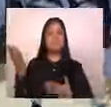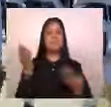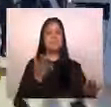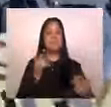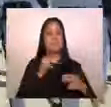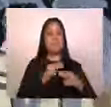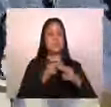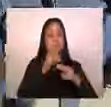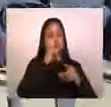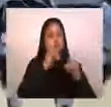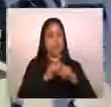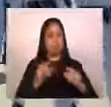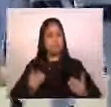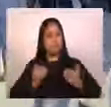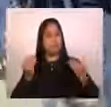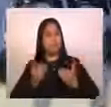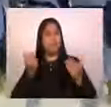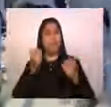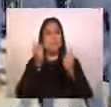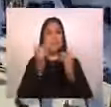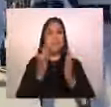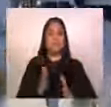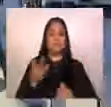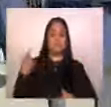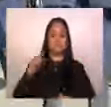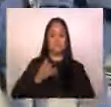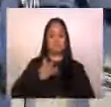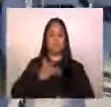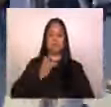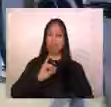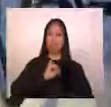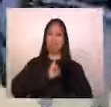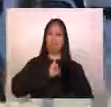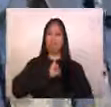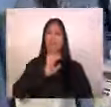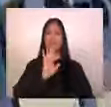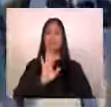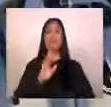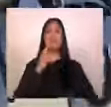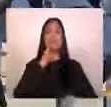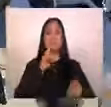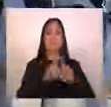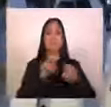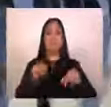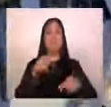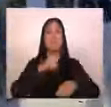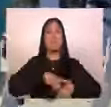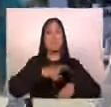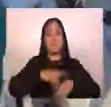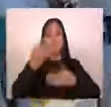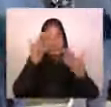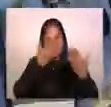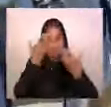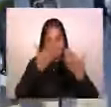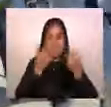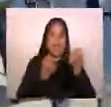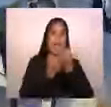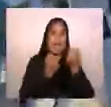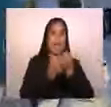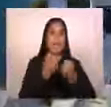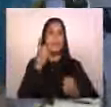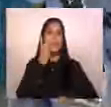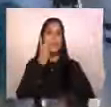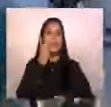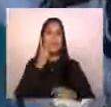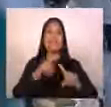Se creó por el entusiasmo de los alumnos para sentirse identificados con su jornada, con el apoyo del director y